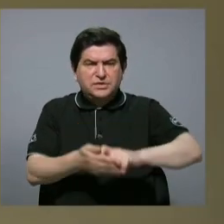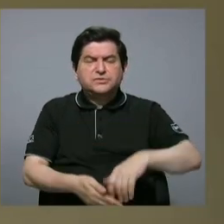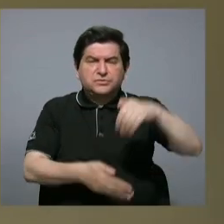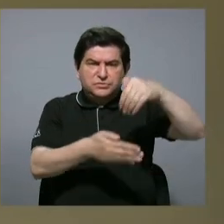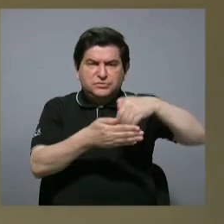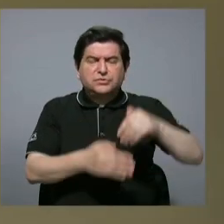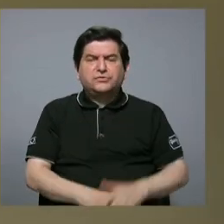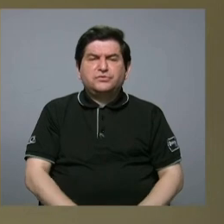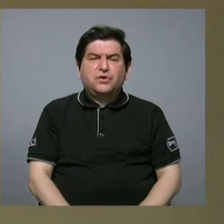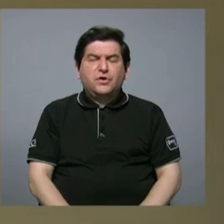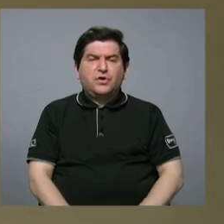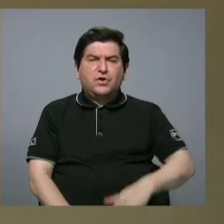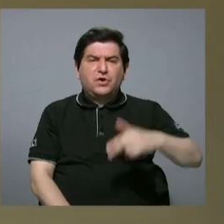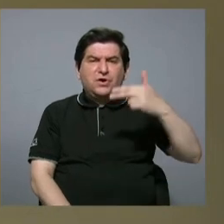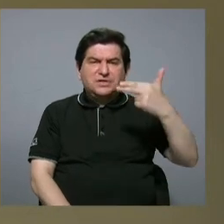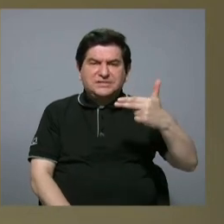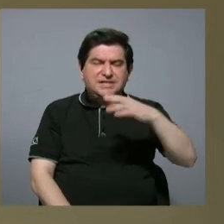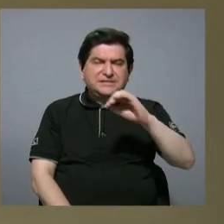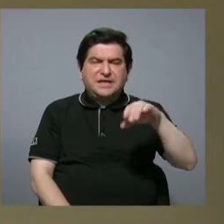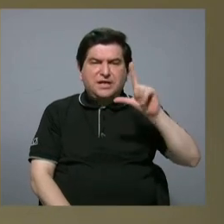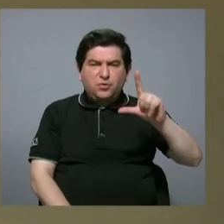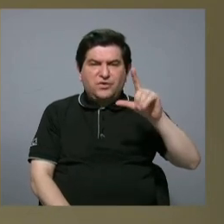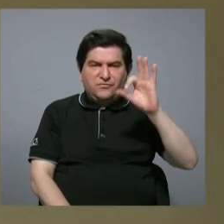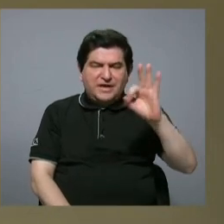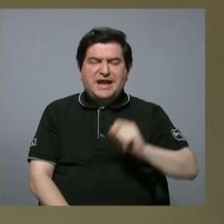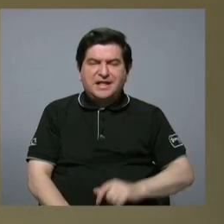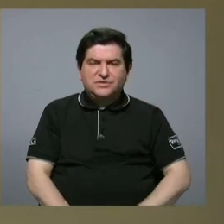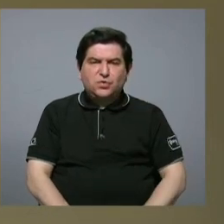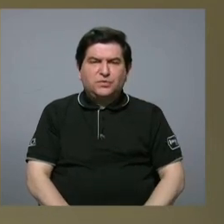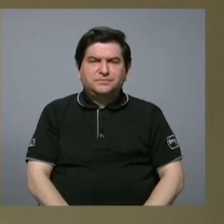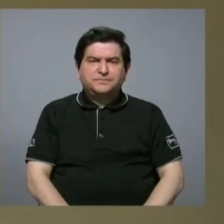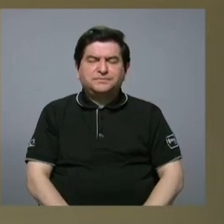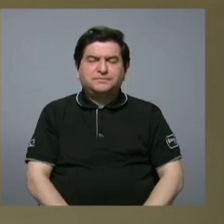Chester y don Luis Fernando,